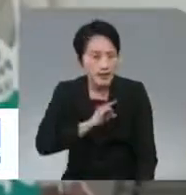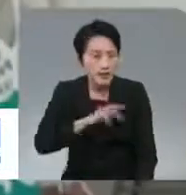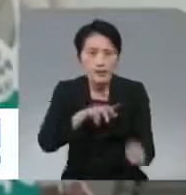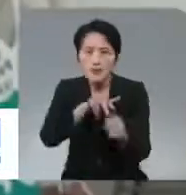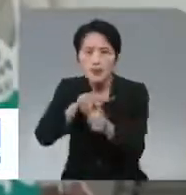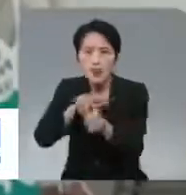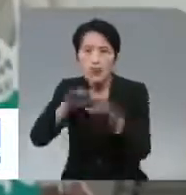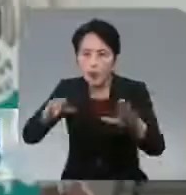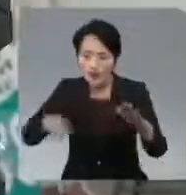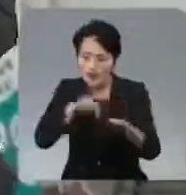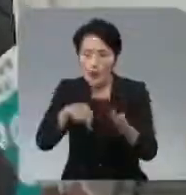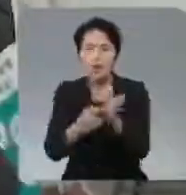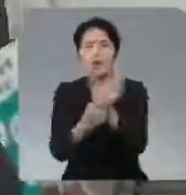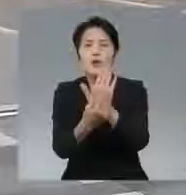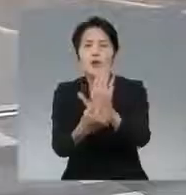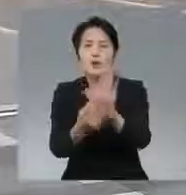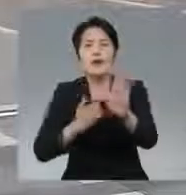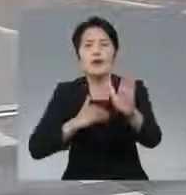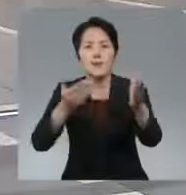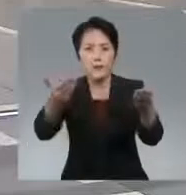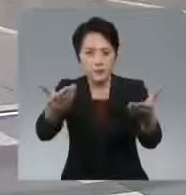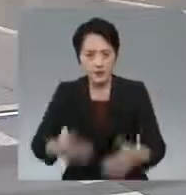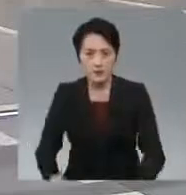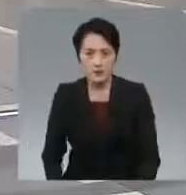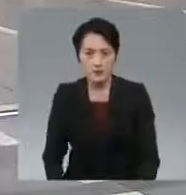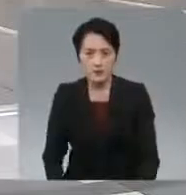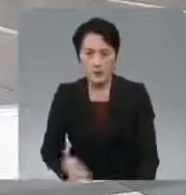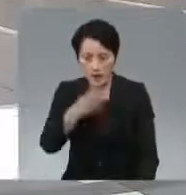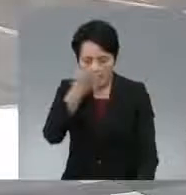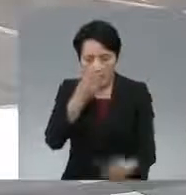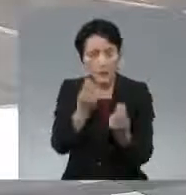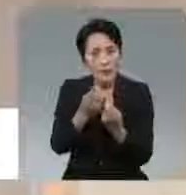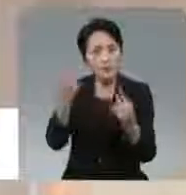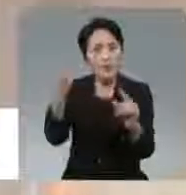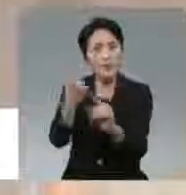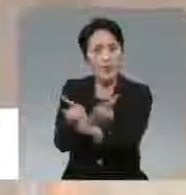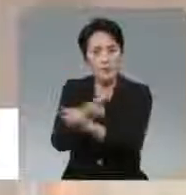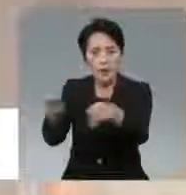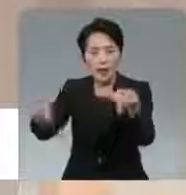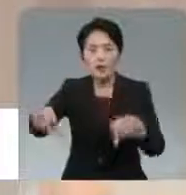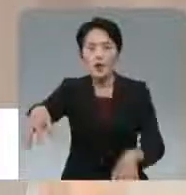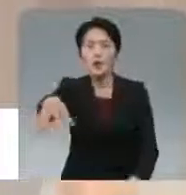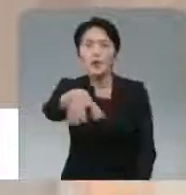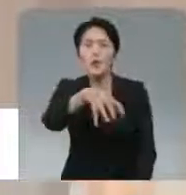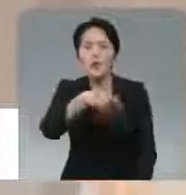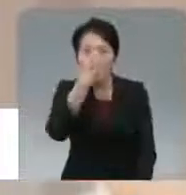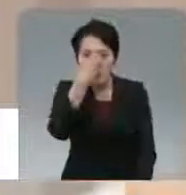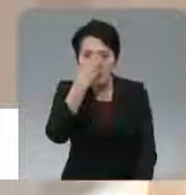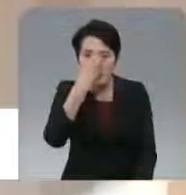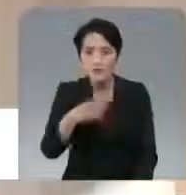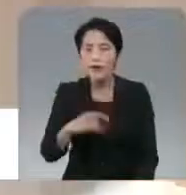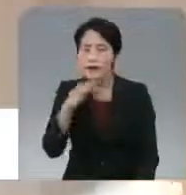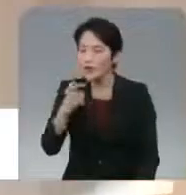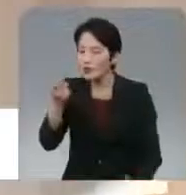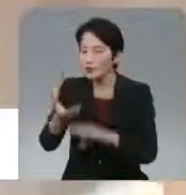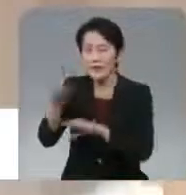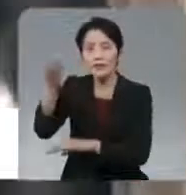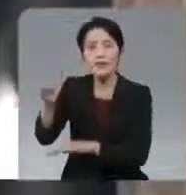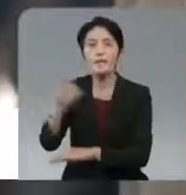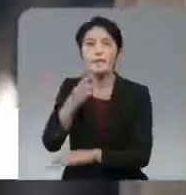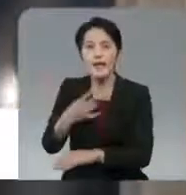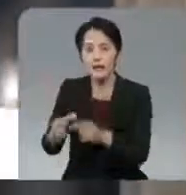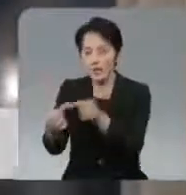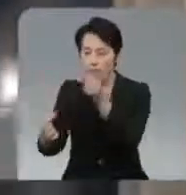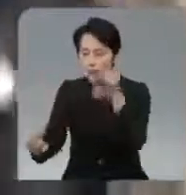que sitúa la mortandad por coronavirus en corea del sur a 75% por otro lado también han detectado